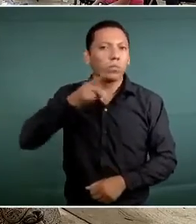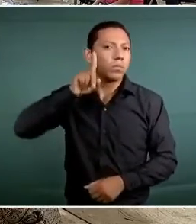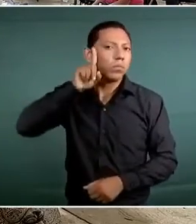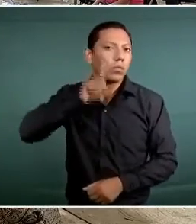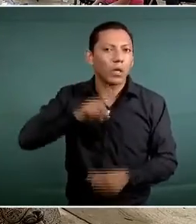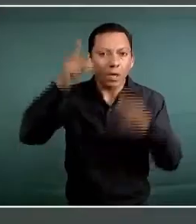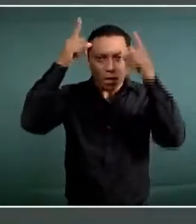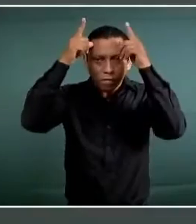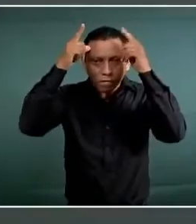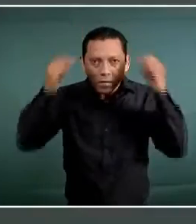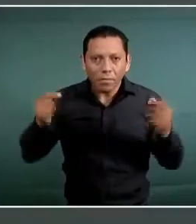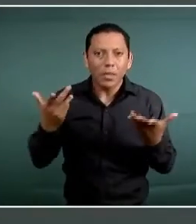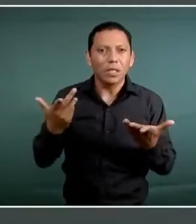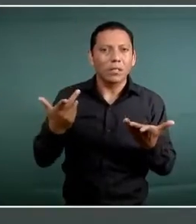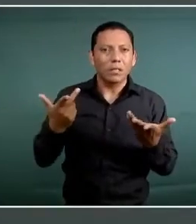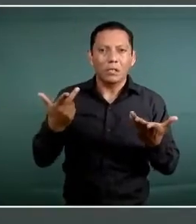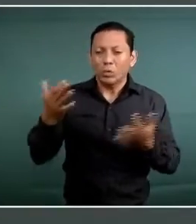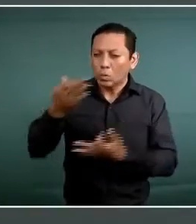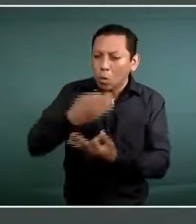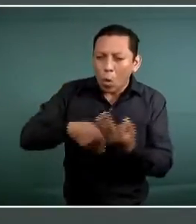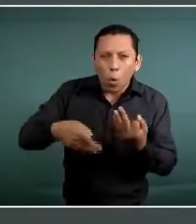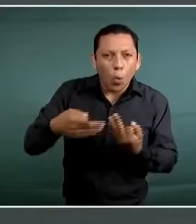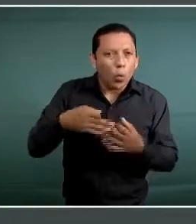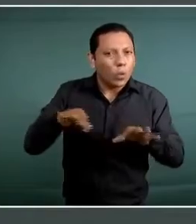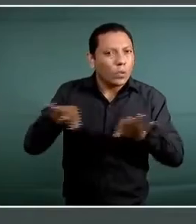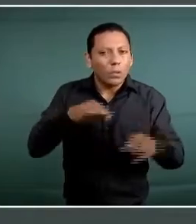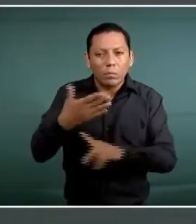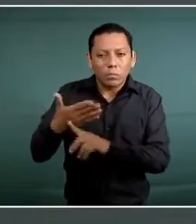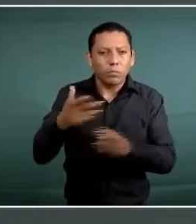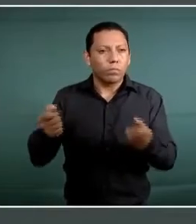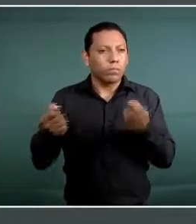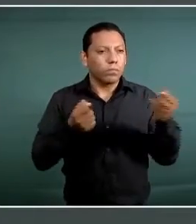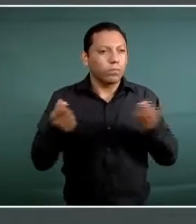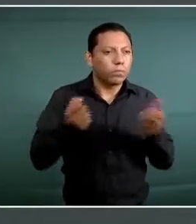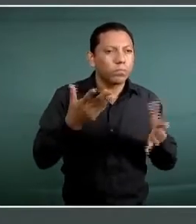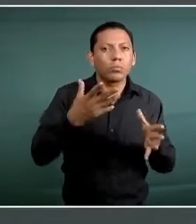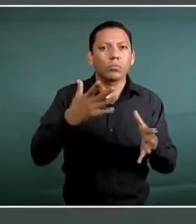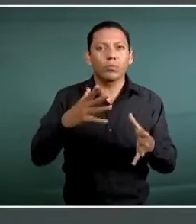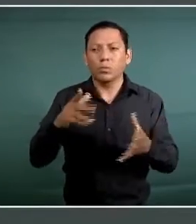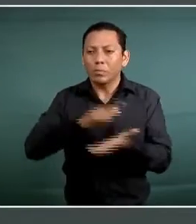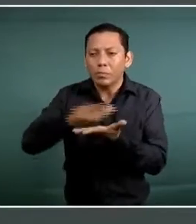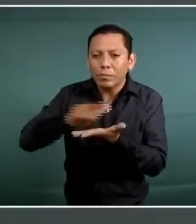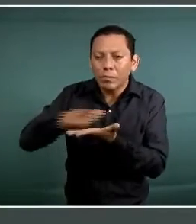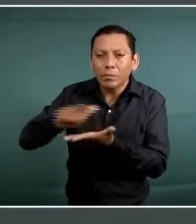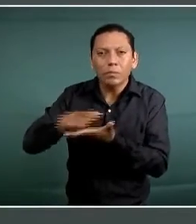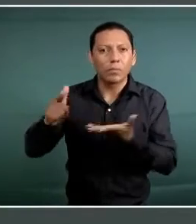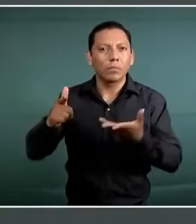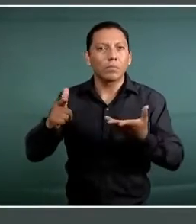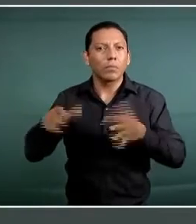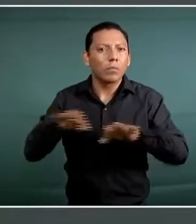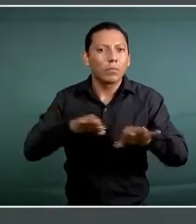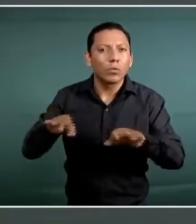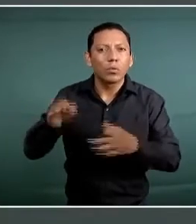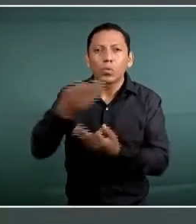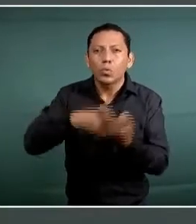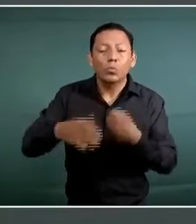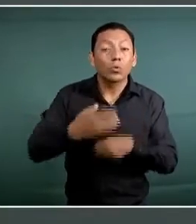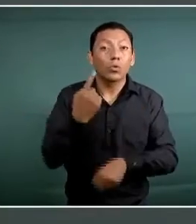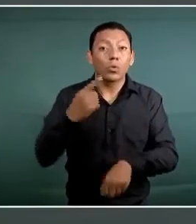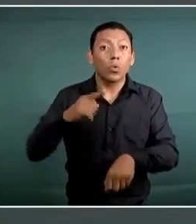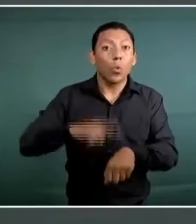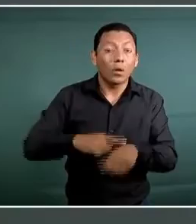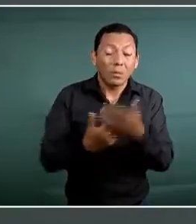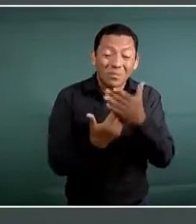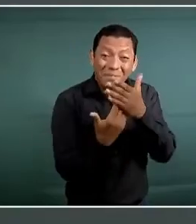enfermeras, enfermeros, camilleros, los que manejan las ambulancias, los que hacen el aseo, porque hasta doblan